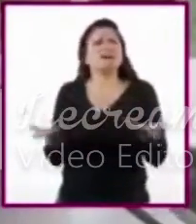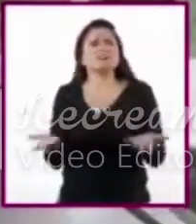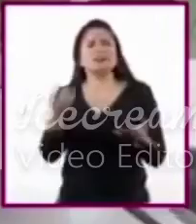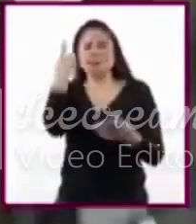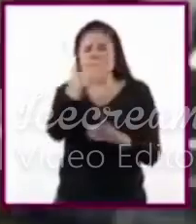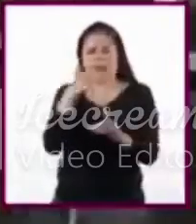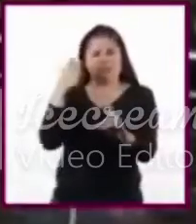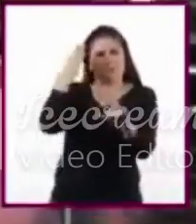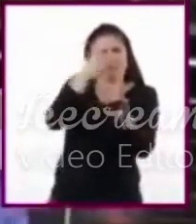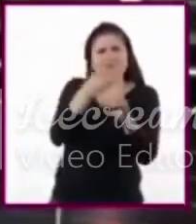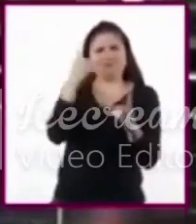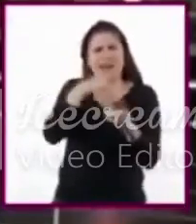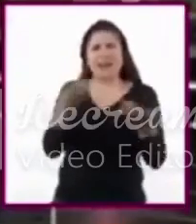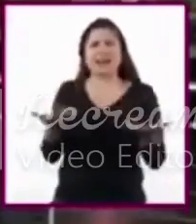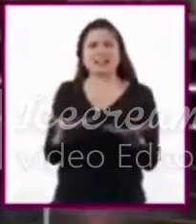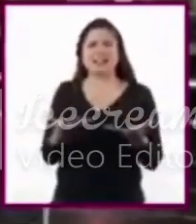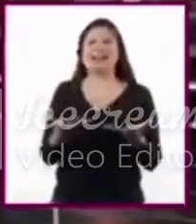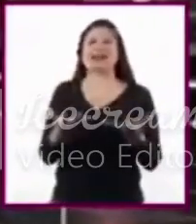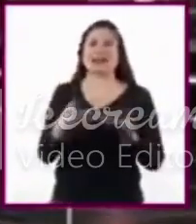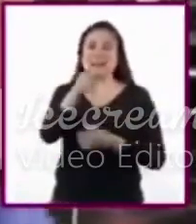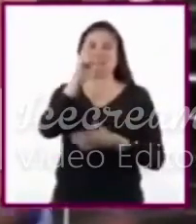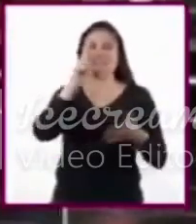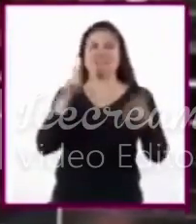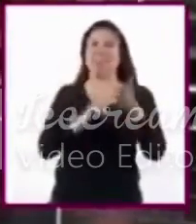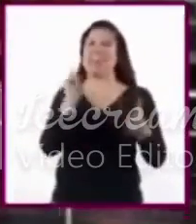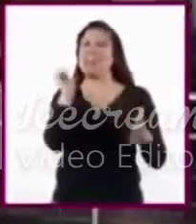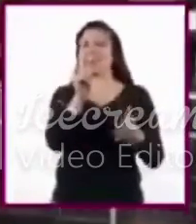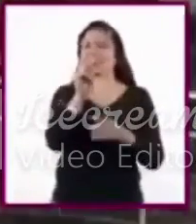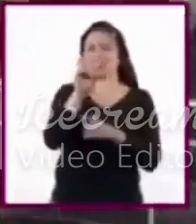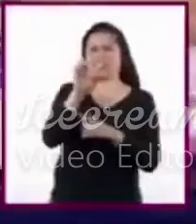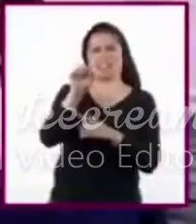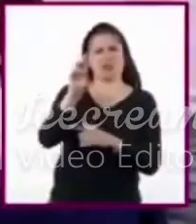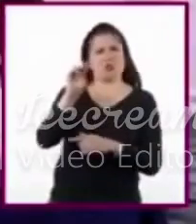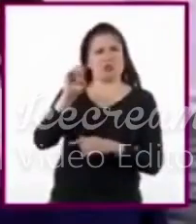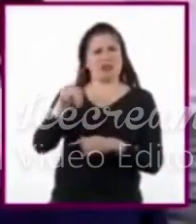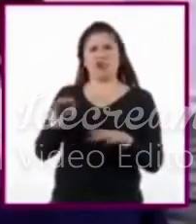hicieron? Veamos qué es un resumen y cómo se hace.